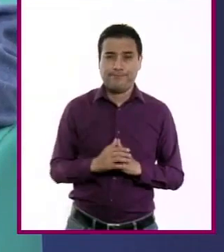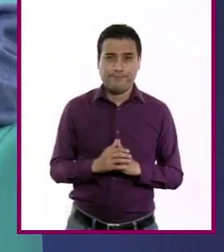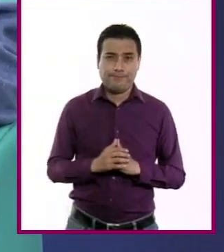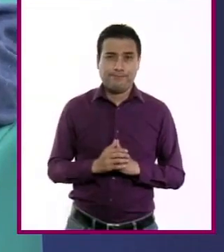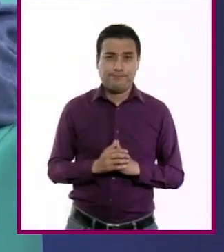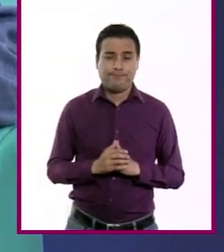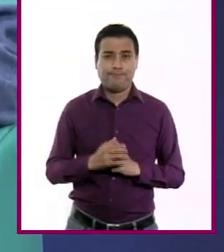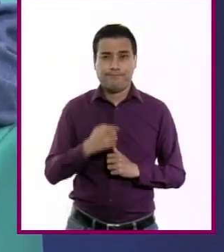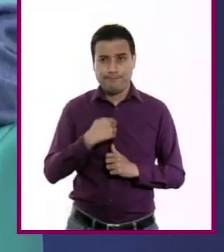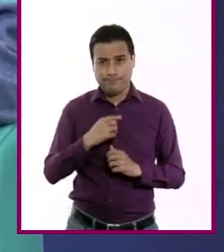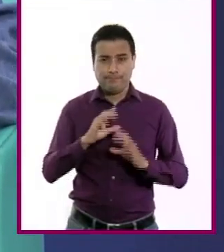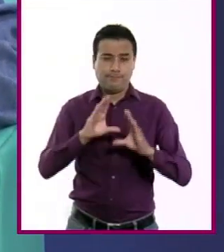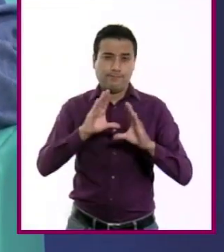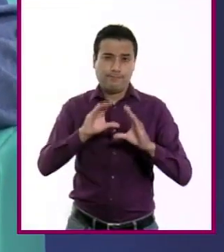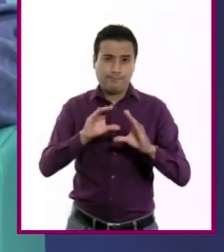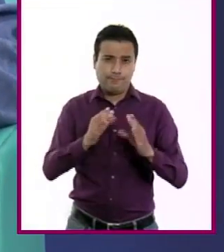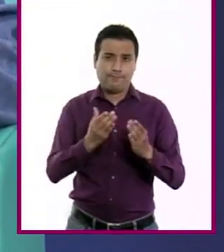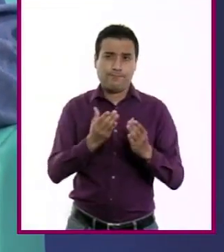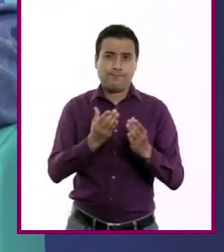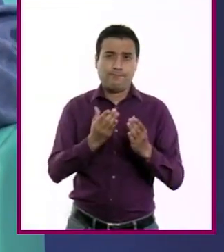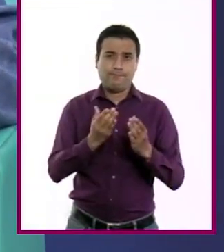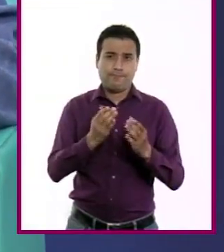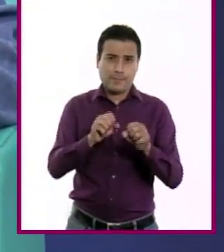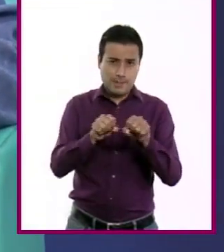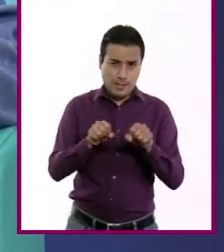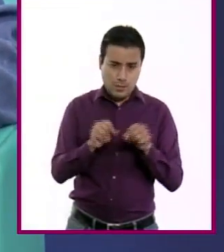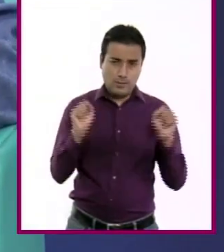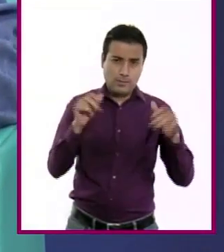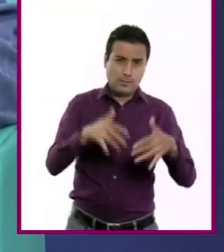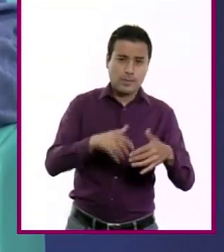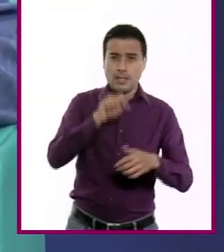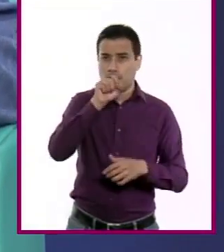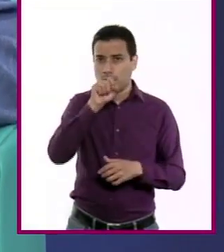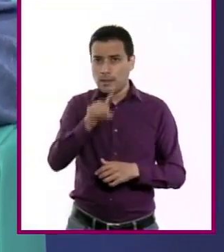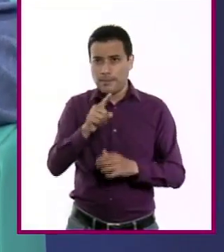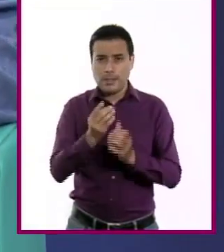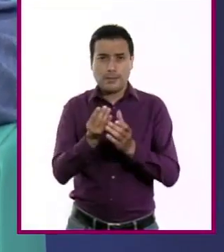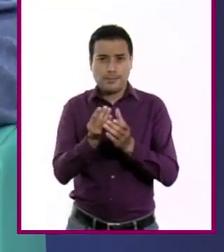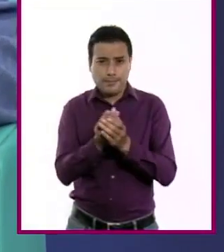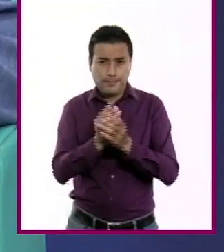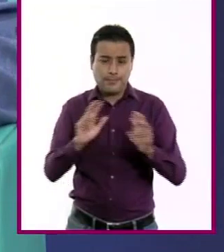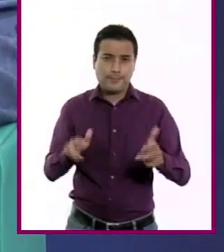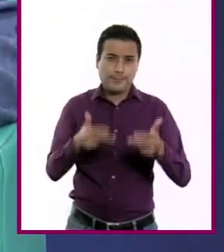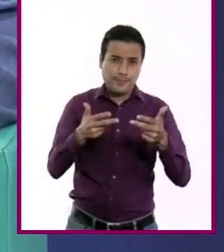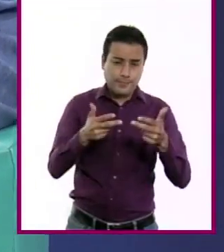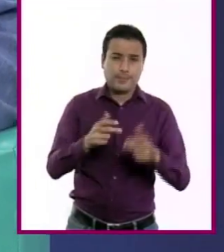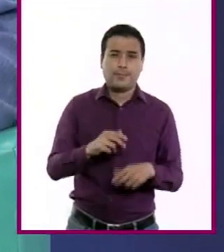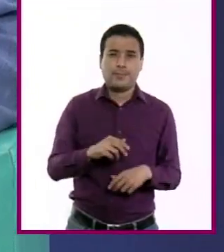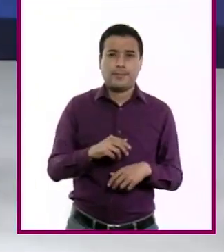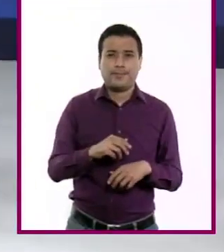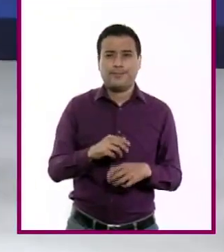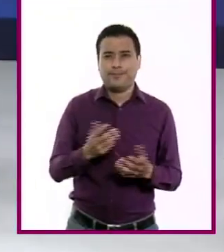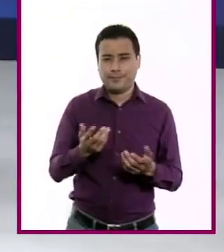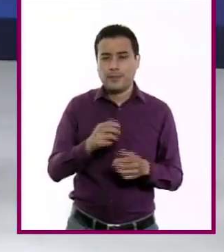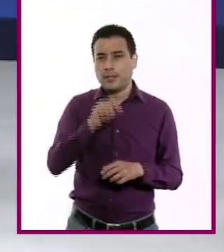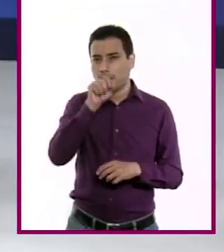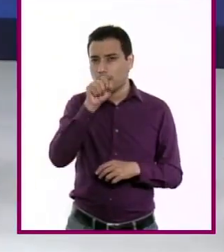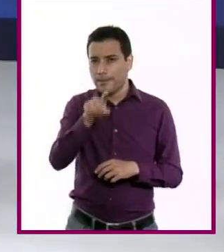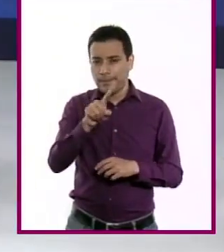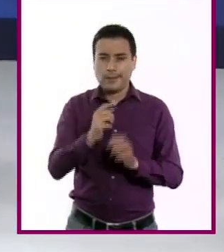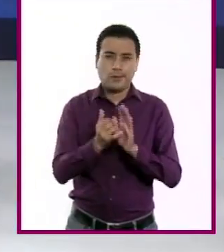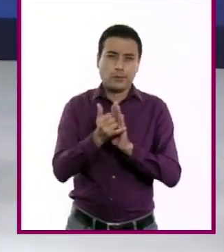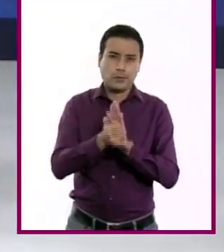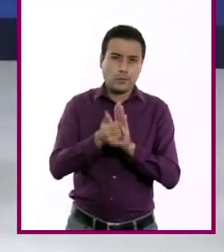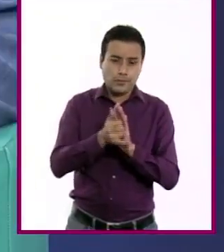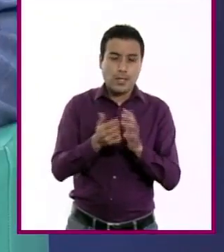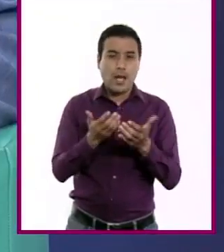manera presencial y online en plataformas. Tengo un canal de YouTube, he dado clases en Udemy, es una plataforma de cursos. Y actualmente pues